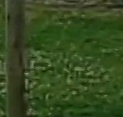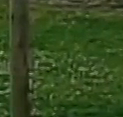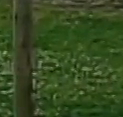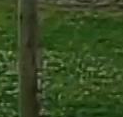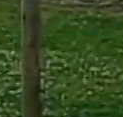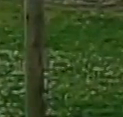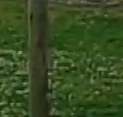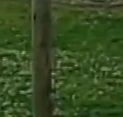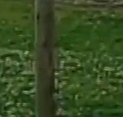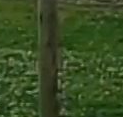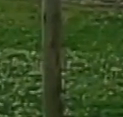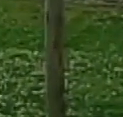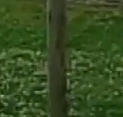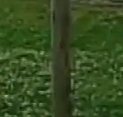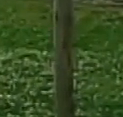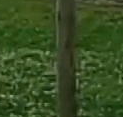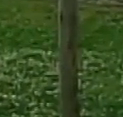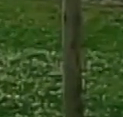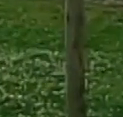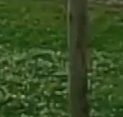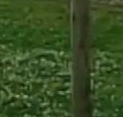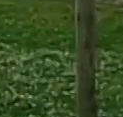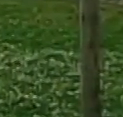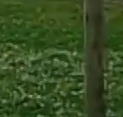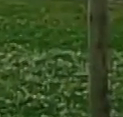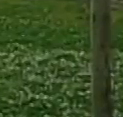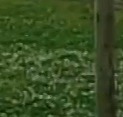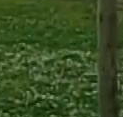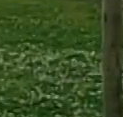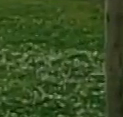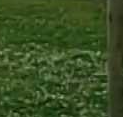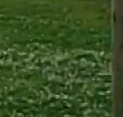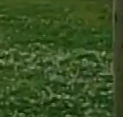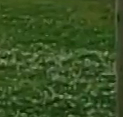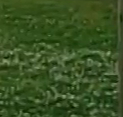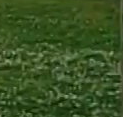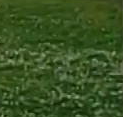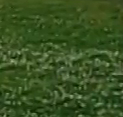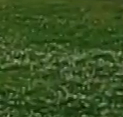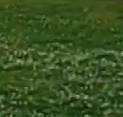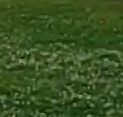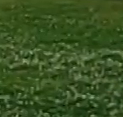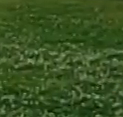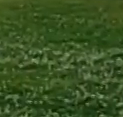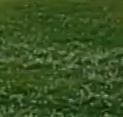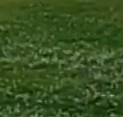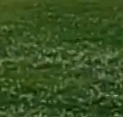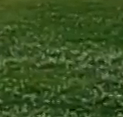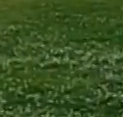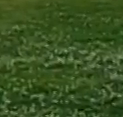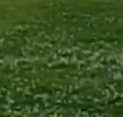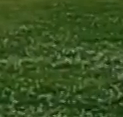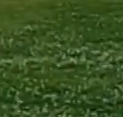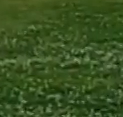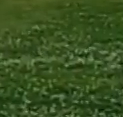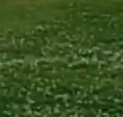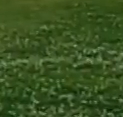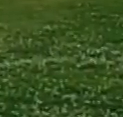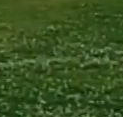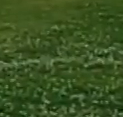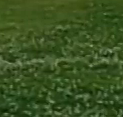son estas principales experiencias. En este momento va conversando también con lo que son los comuneros